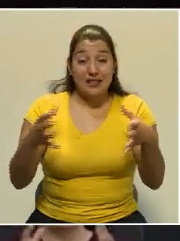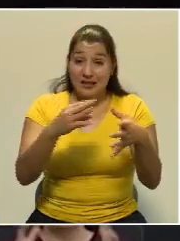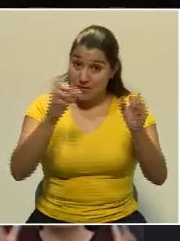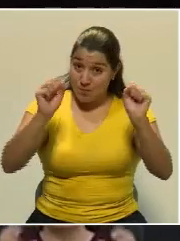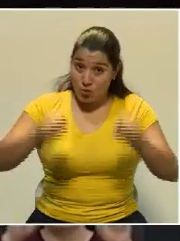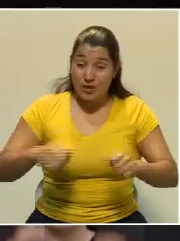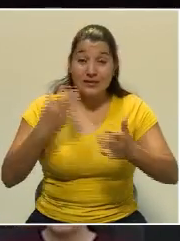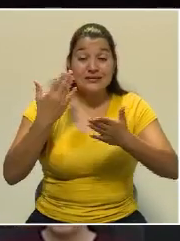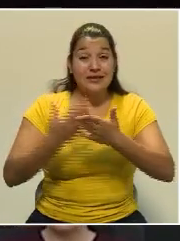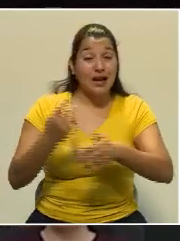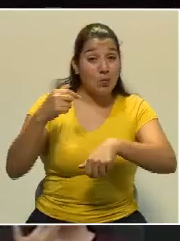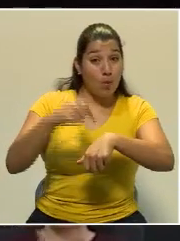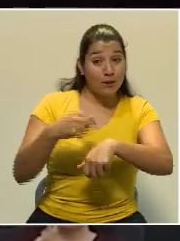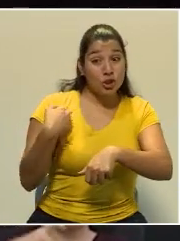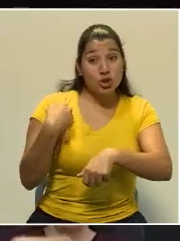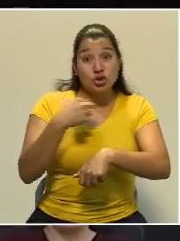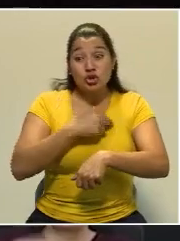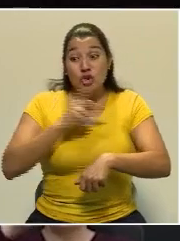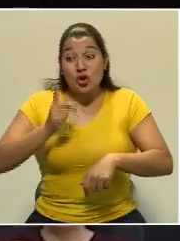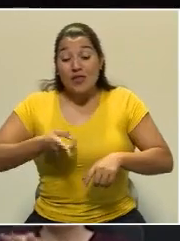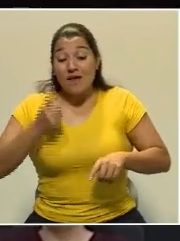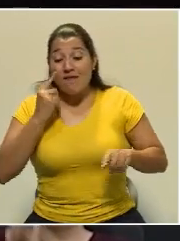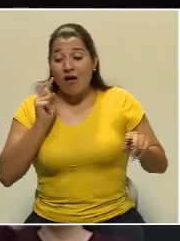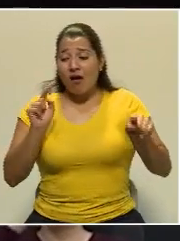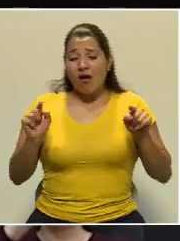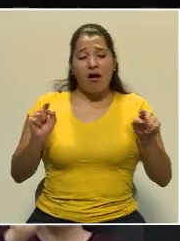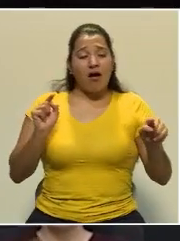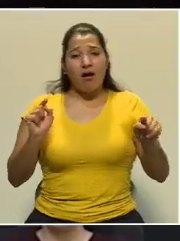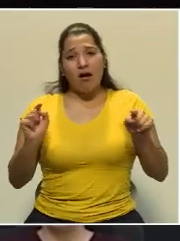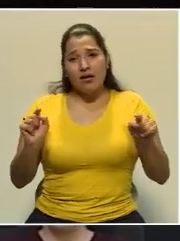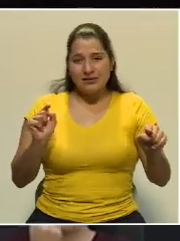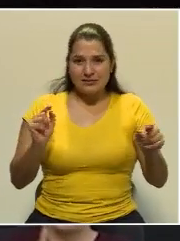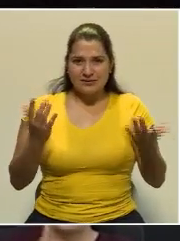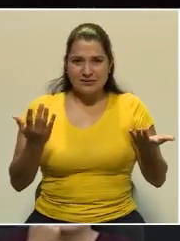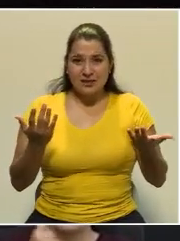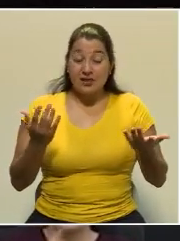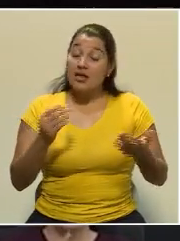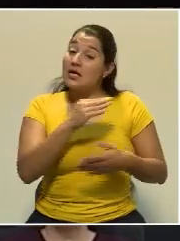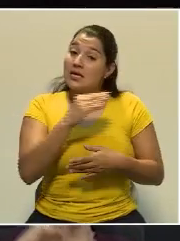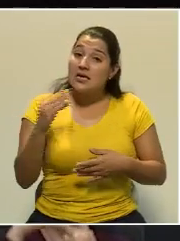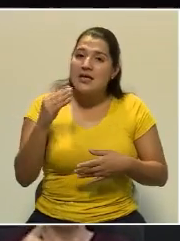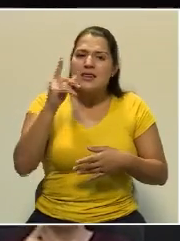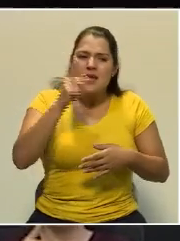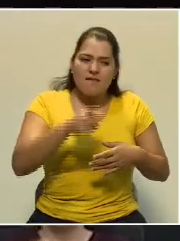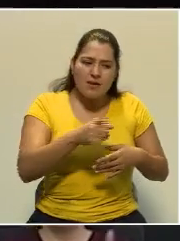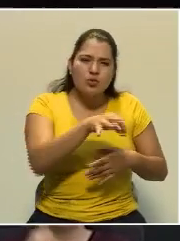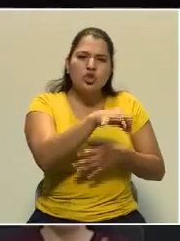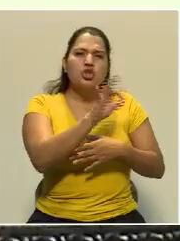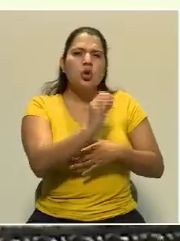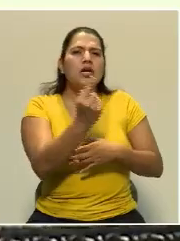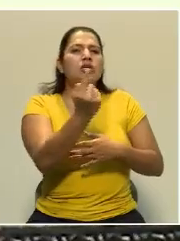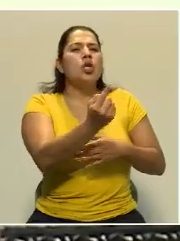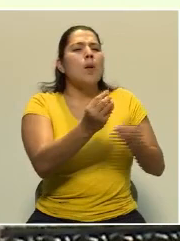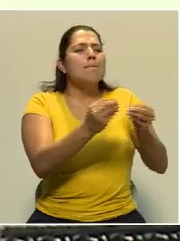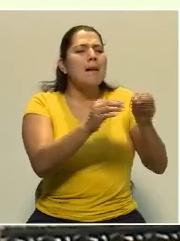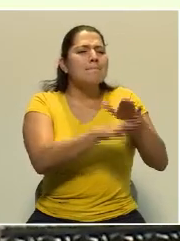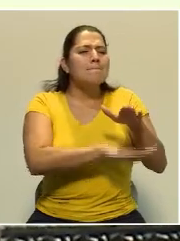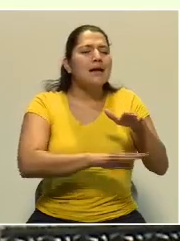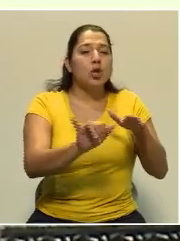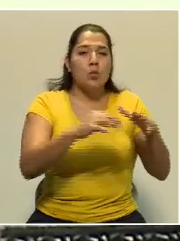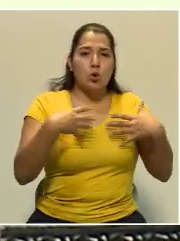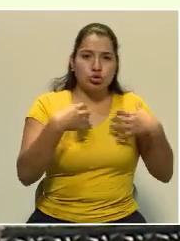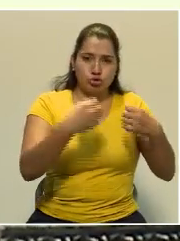el momento en el que tengamos que escoger únicamente que lo esencial sea salud y alimentación. Por su parte,